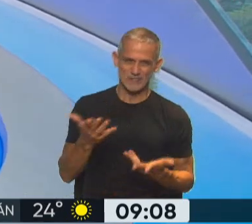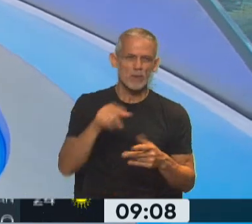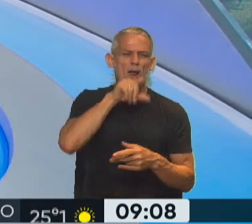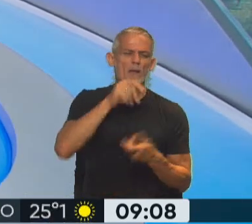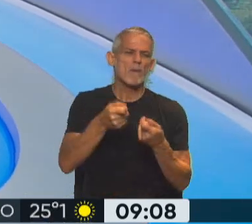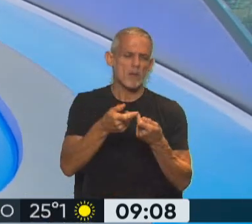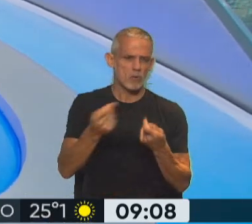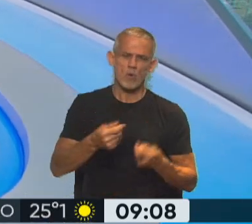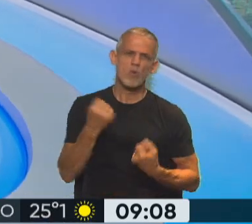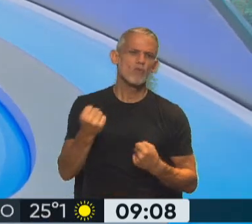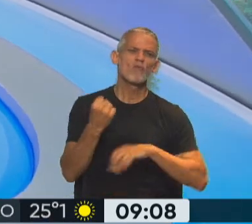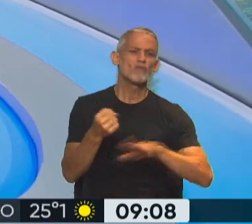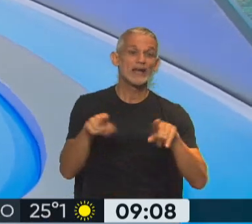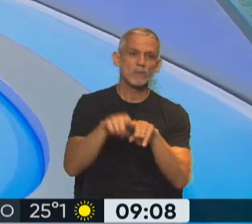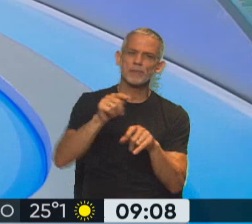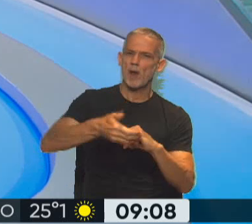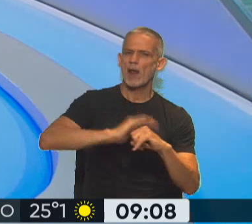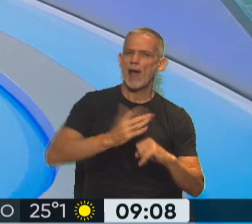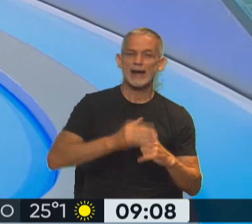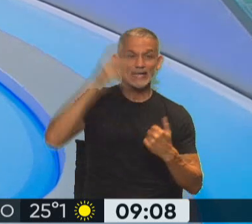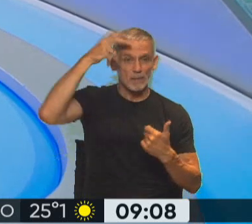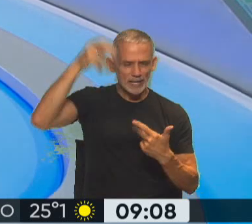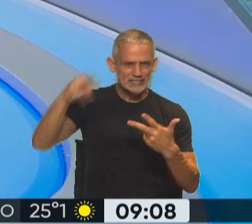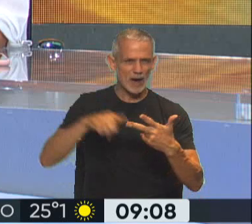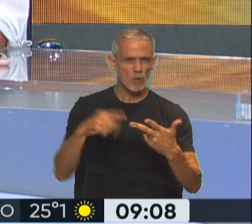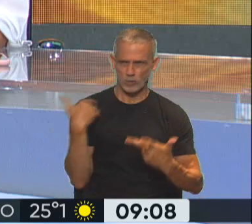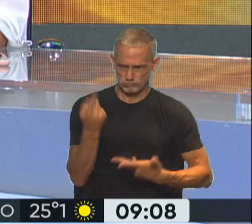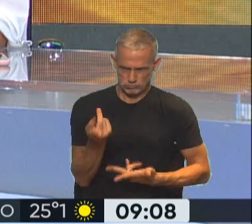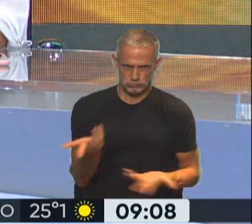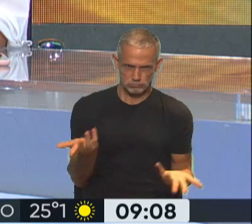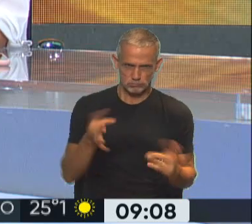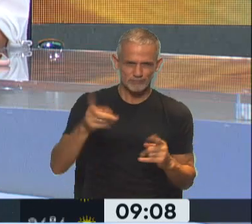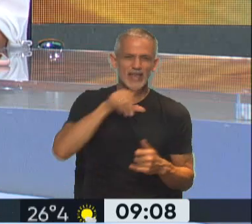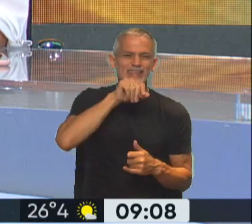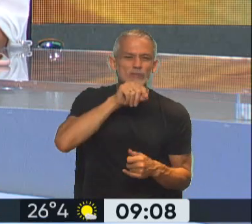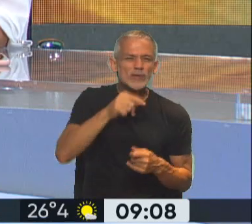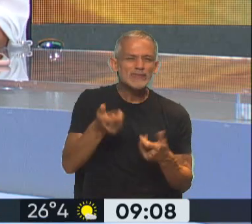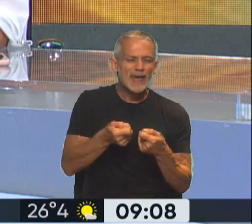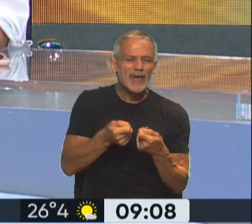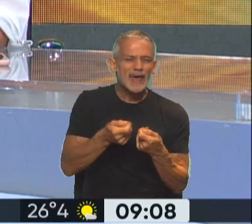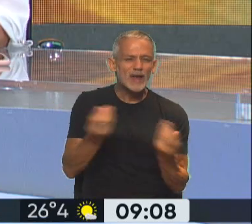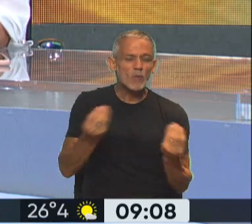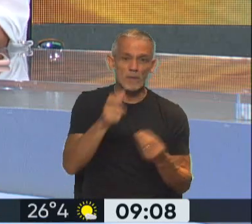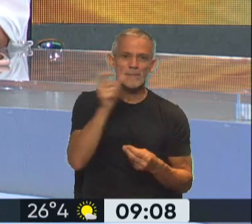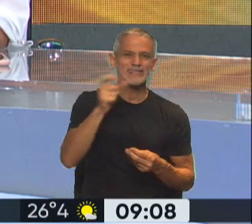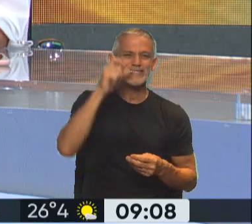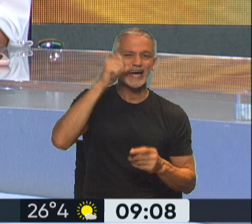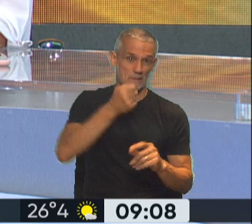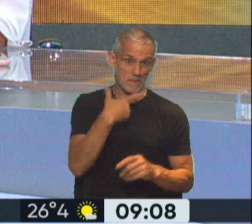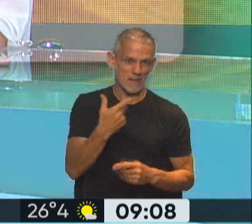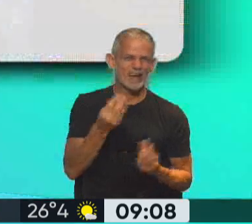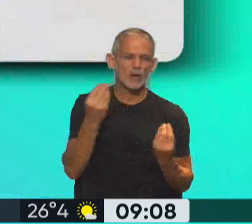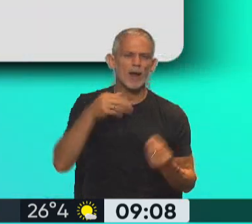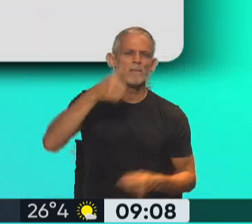través de redes sociales fue contundente lo mismo que Horacio Rodríguez larreta y Patricia bullrich en las últimas horas Porque a través de Twitter entre otras cosas el mensaje del expresidente es